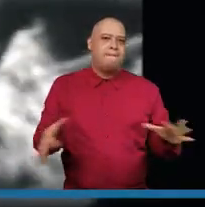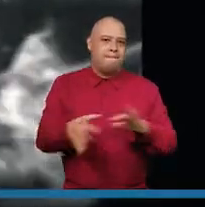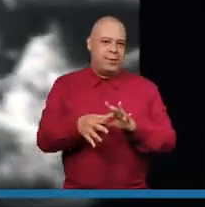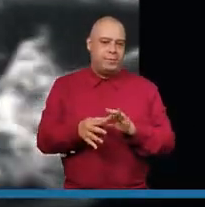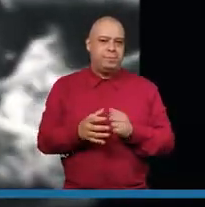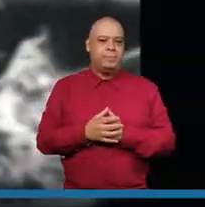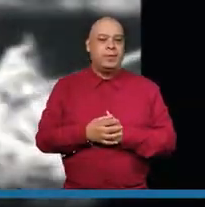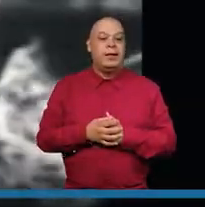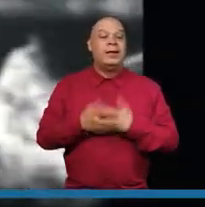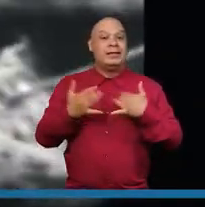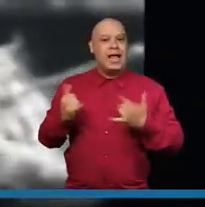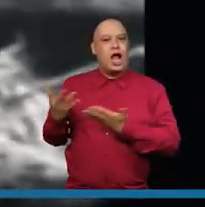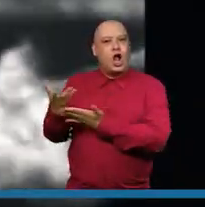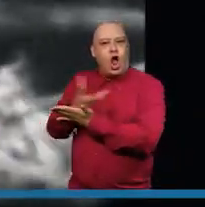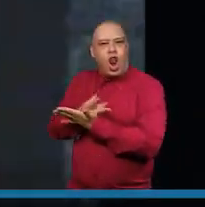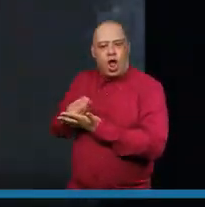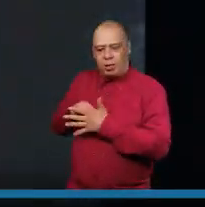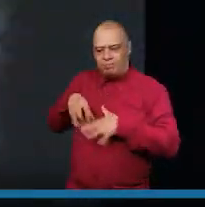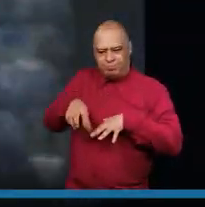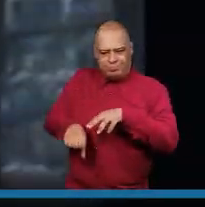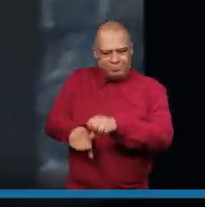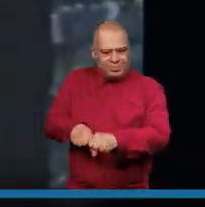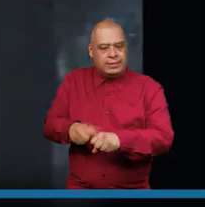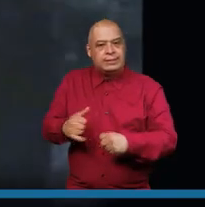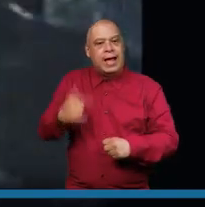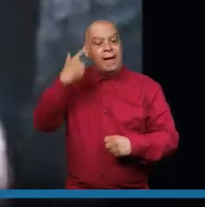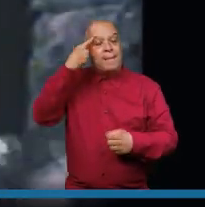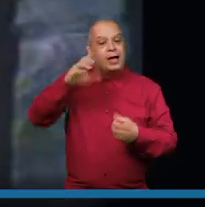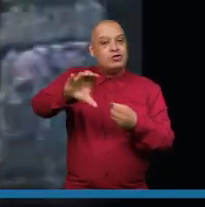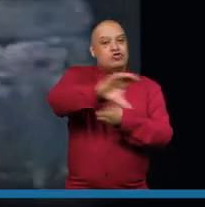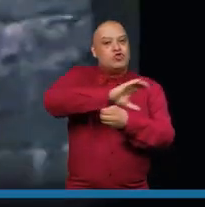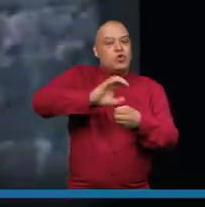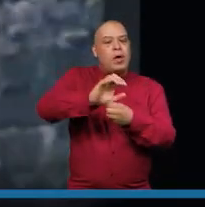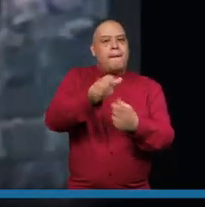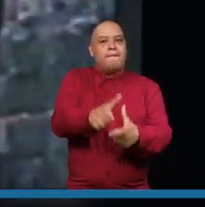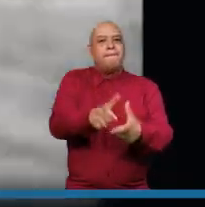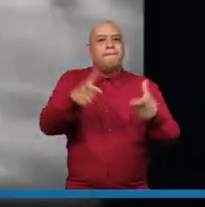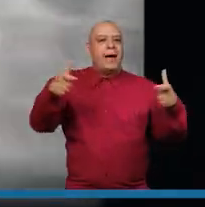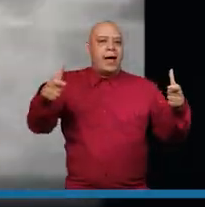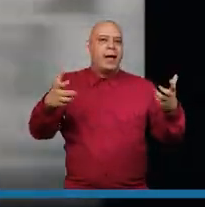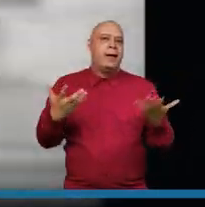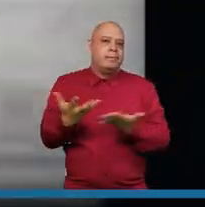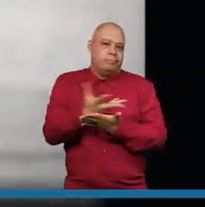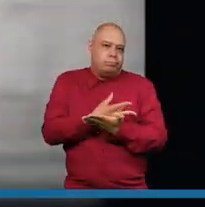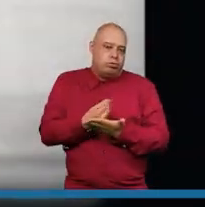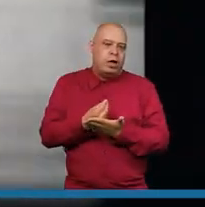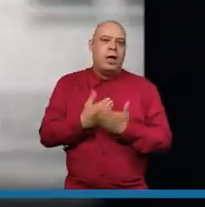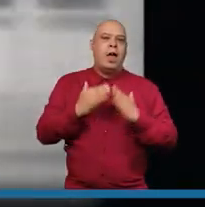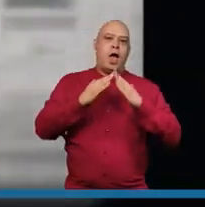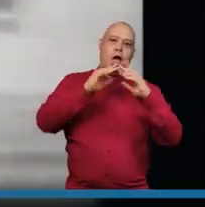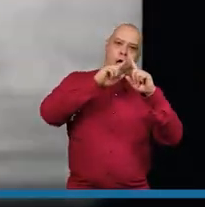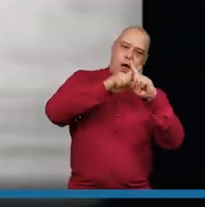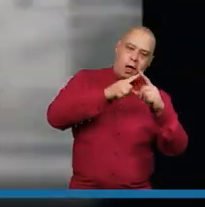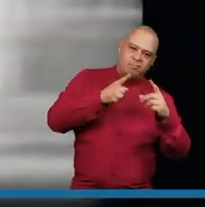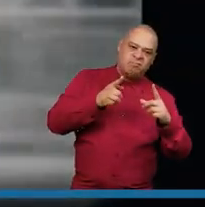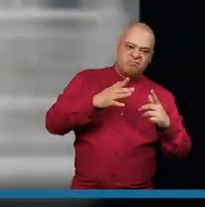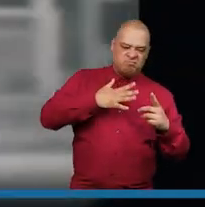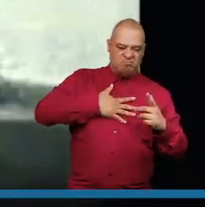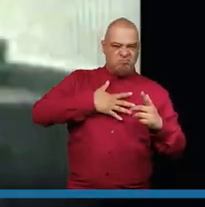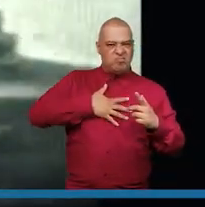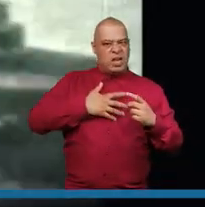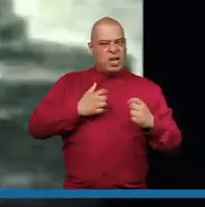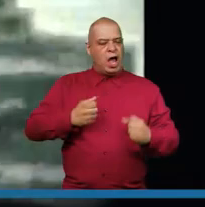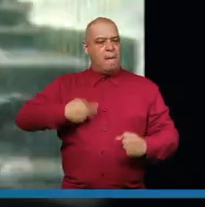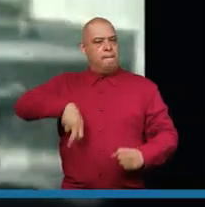más armónica con eso. Cuando ya llega la colonia, plantea un modelo de ciudad más centralizado, ¿cierto? Donde la